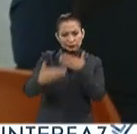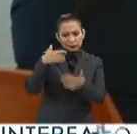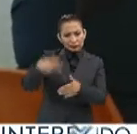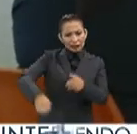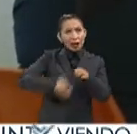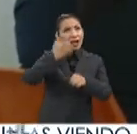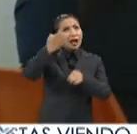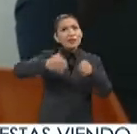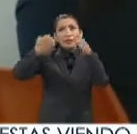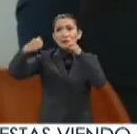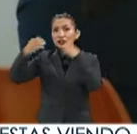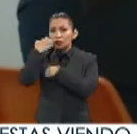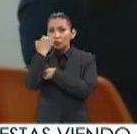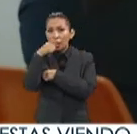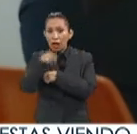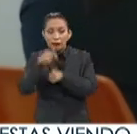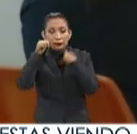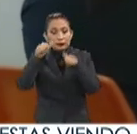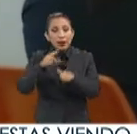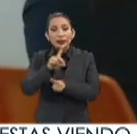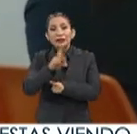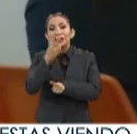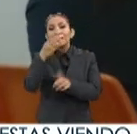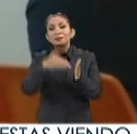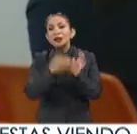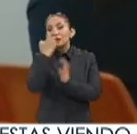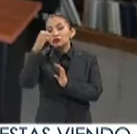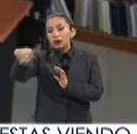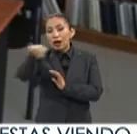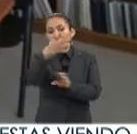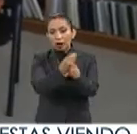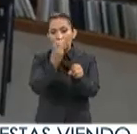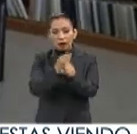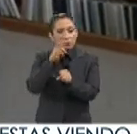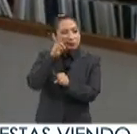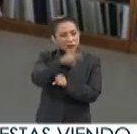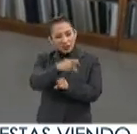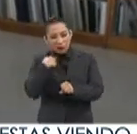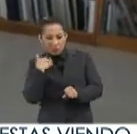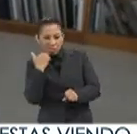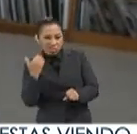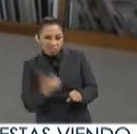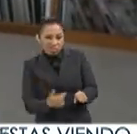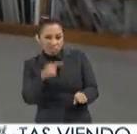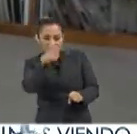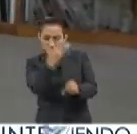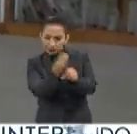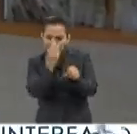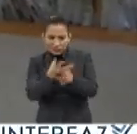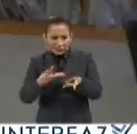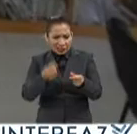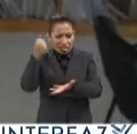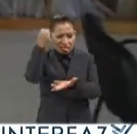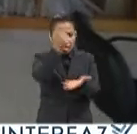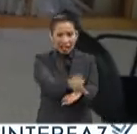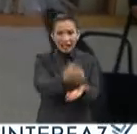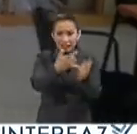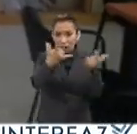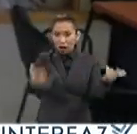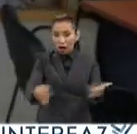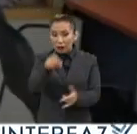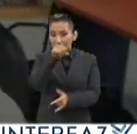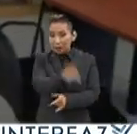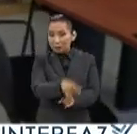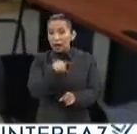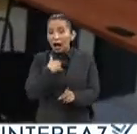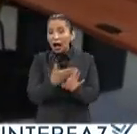la infraestructura escolar, se atienden a 33,000 escuelas con desventajas físicas, con la mayor inversión en la historia para este